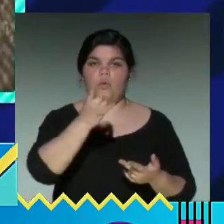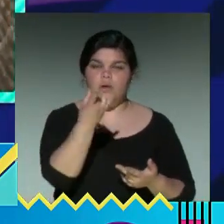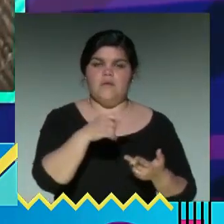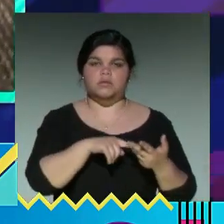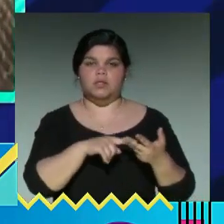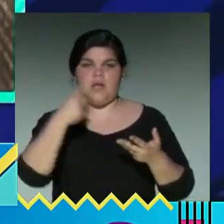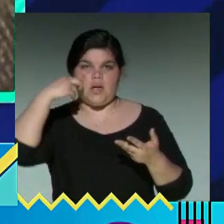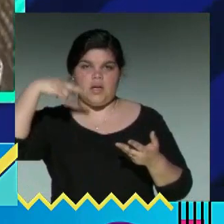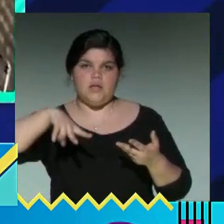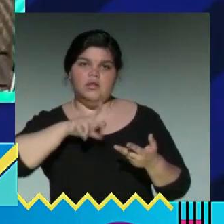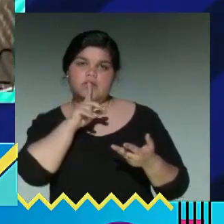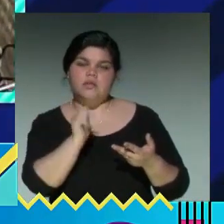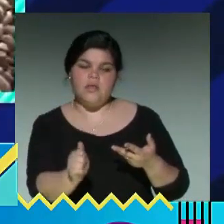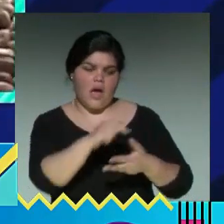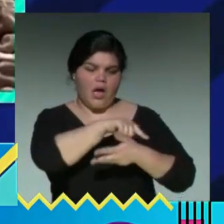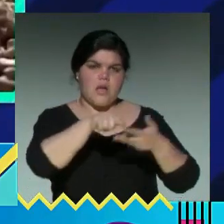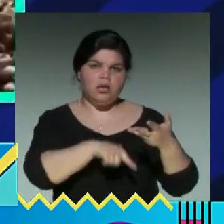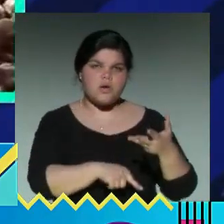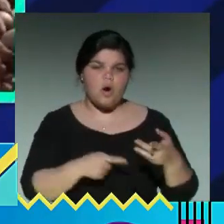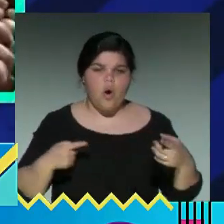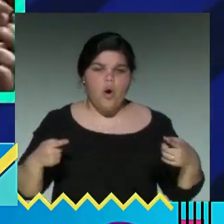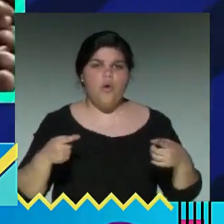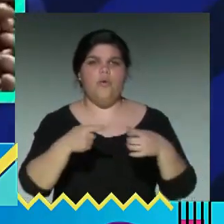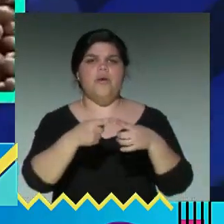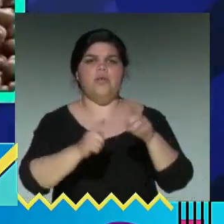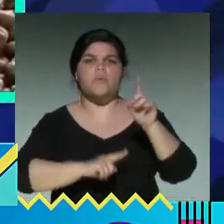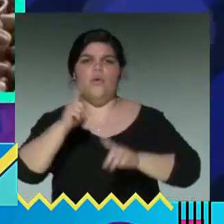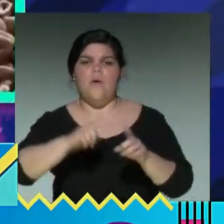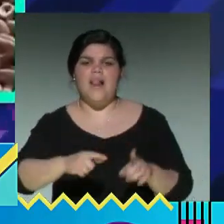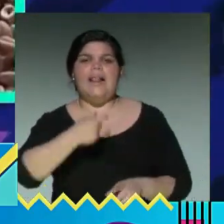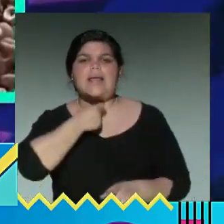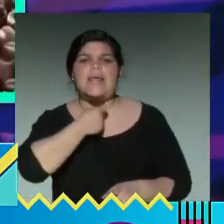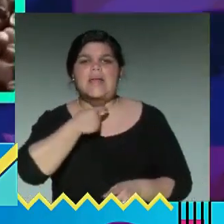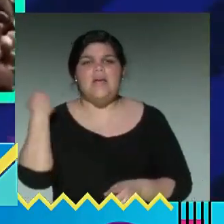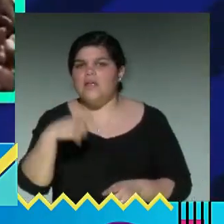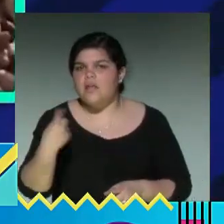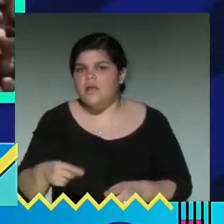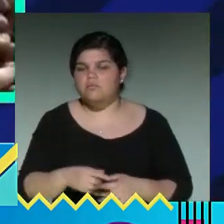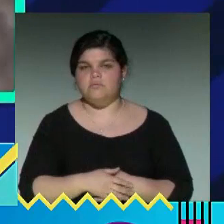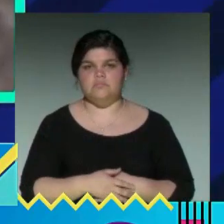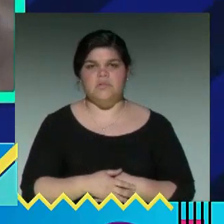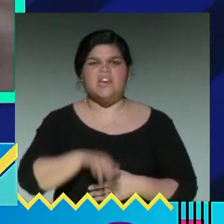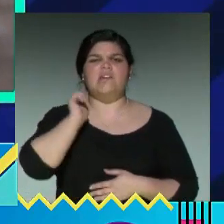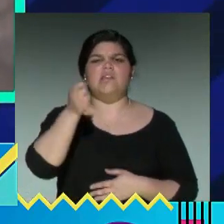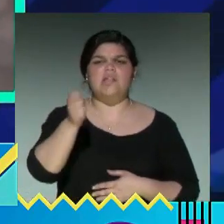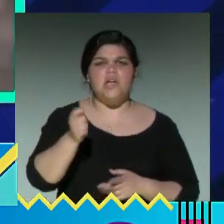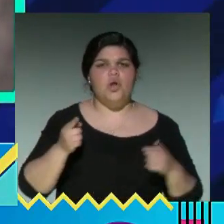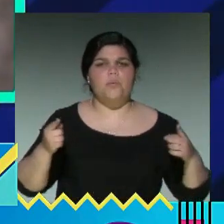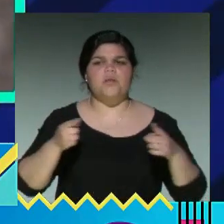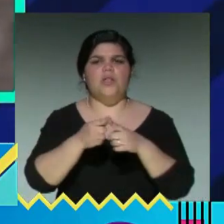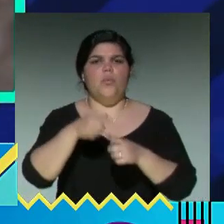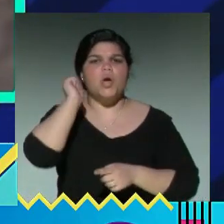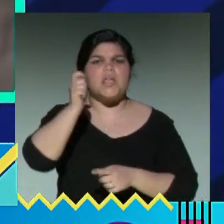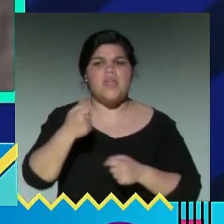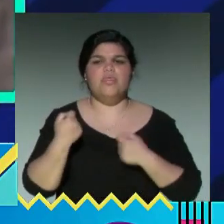INTA, estamos intentando construir y a quiénes va dirigido, entendiendo que